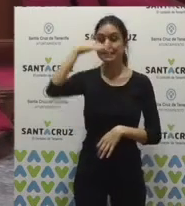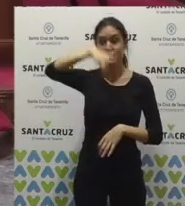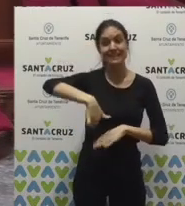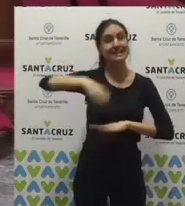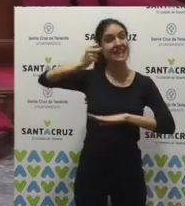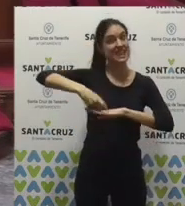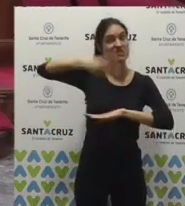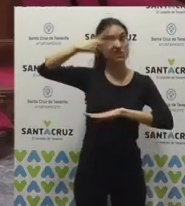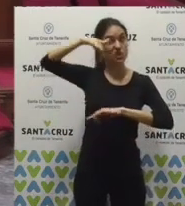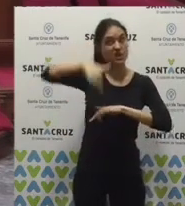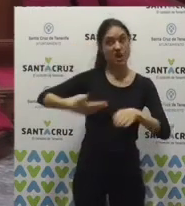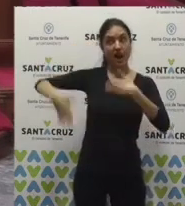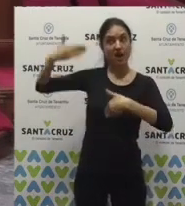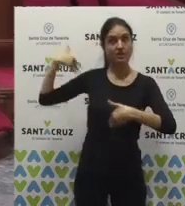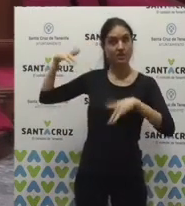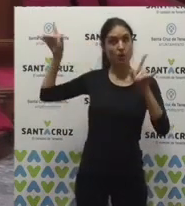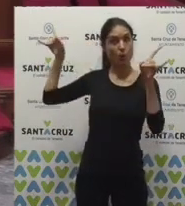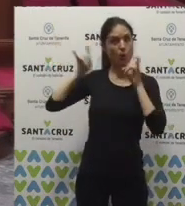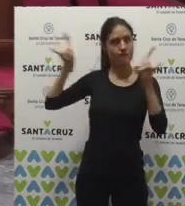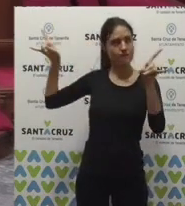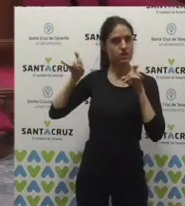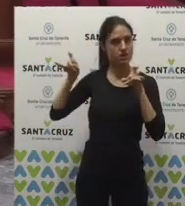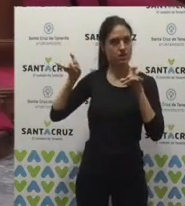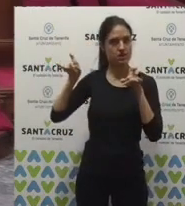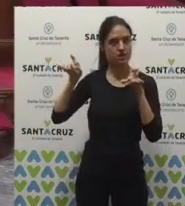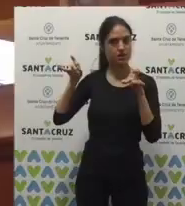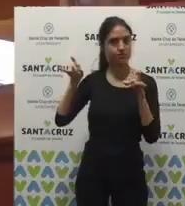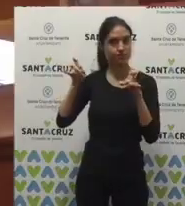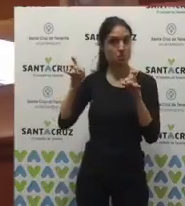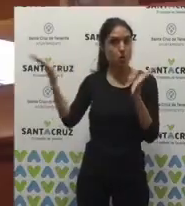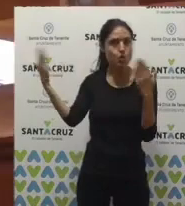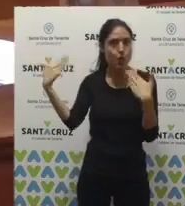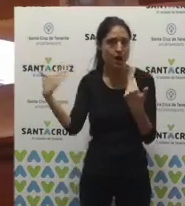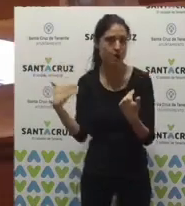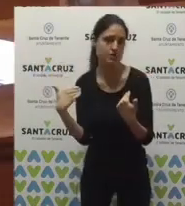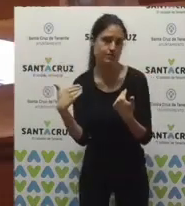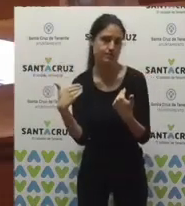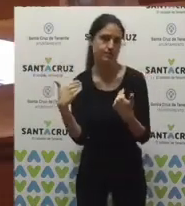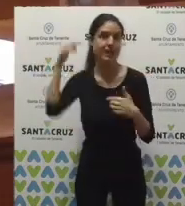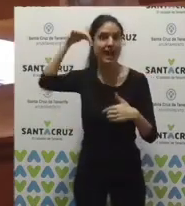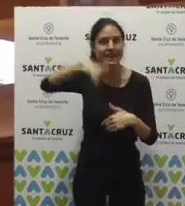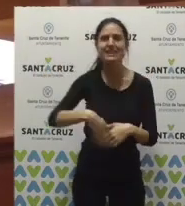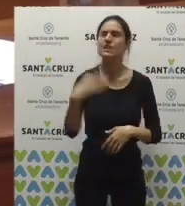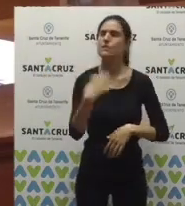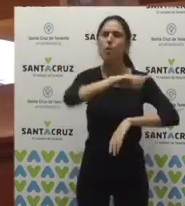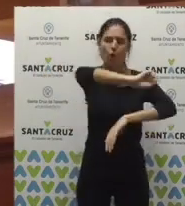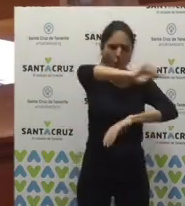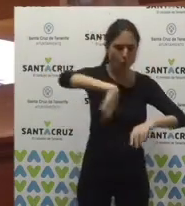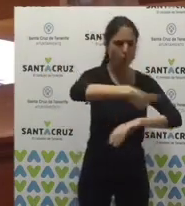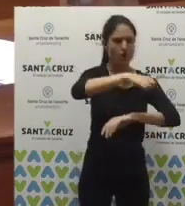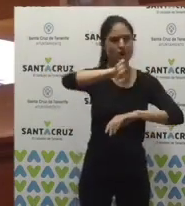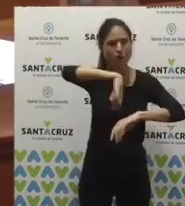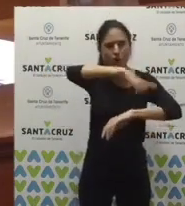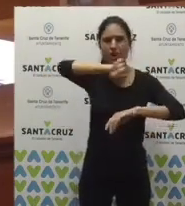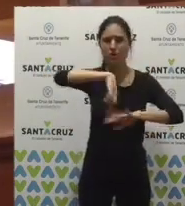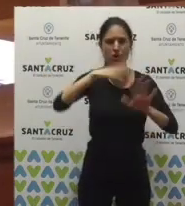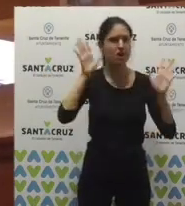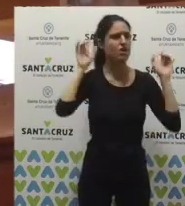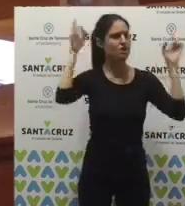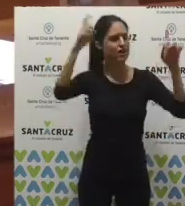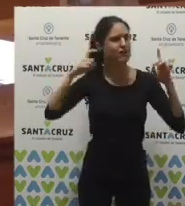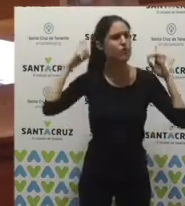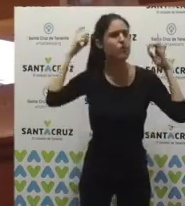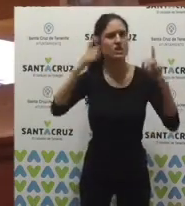tenía ni wifi ni wifi tenía y han sido horas y esfuerzos del departamento de